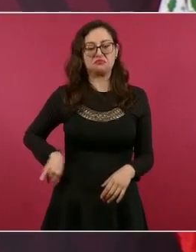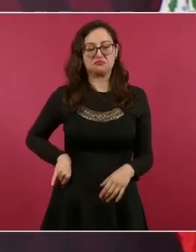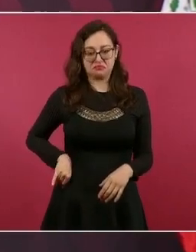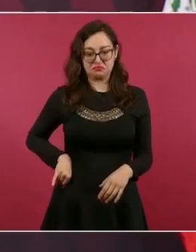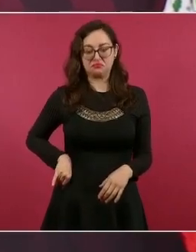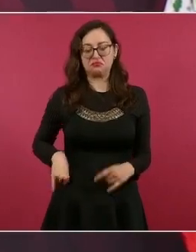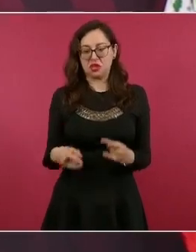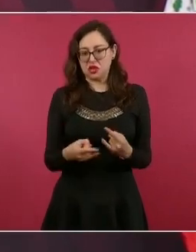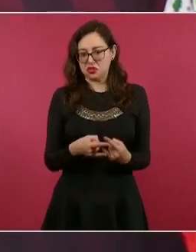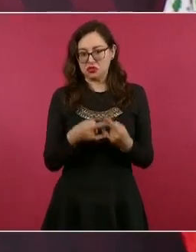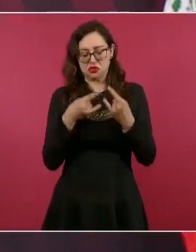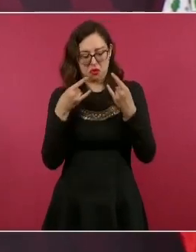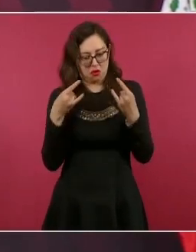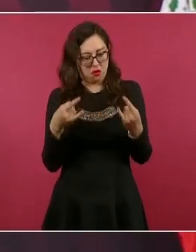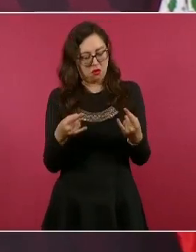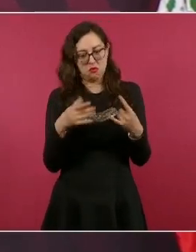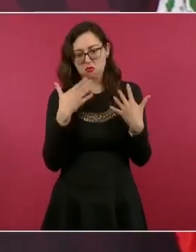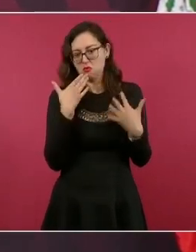relato,